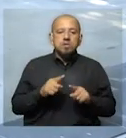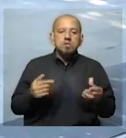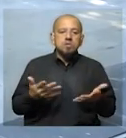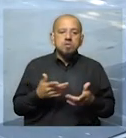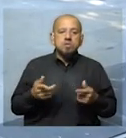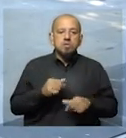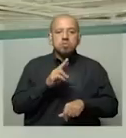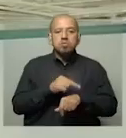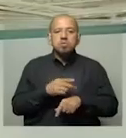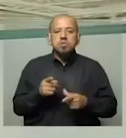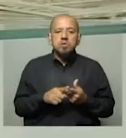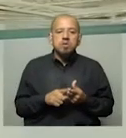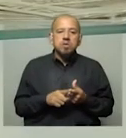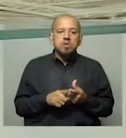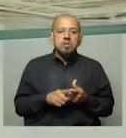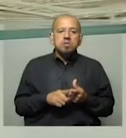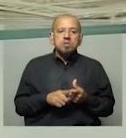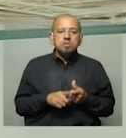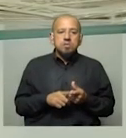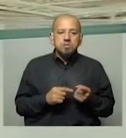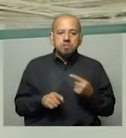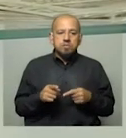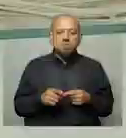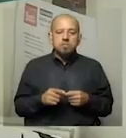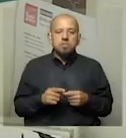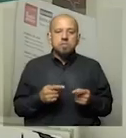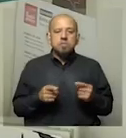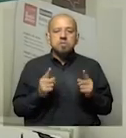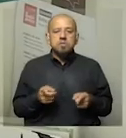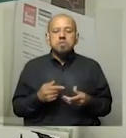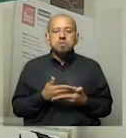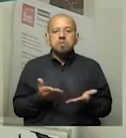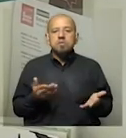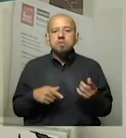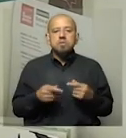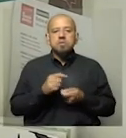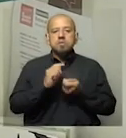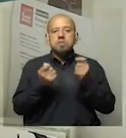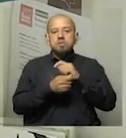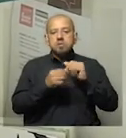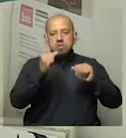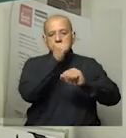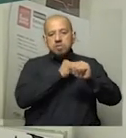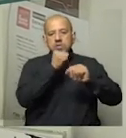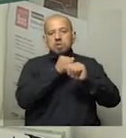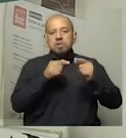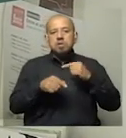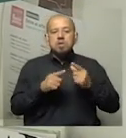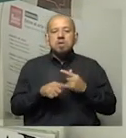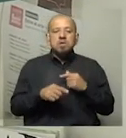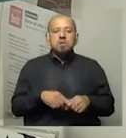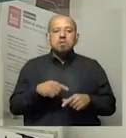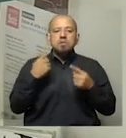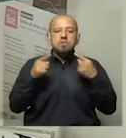actualmente. Pusimos como gesto de simpatía, pero también para ver el tema del cambio de la tecnología en estos años, los distintos